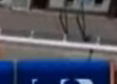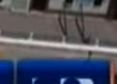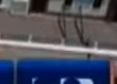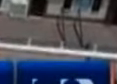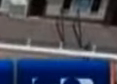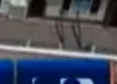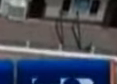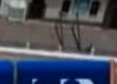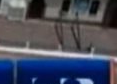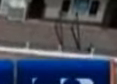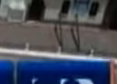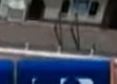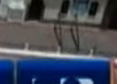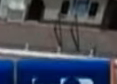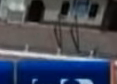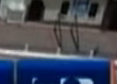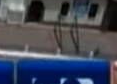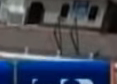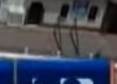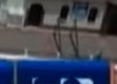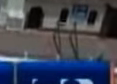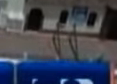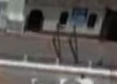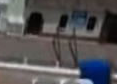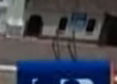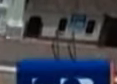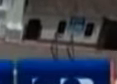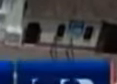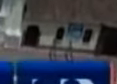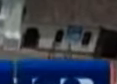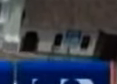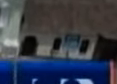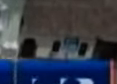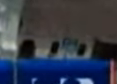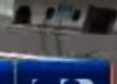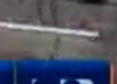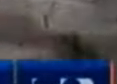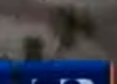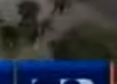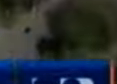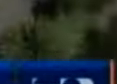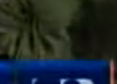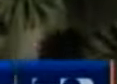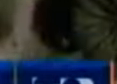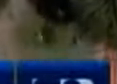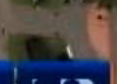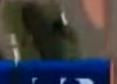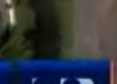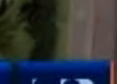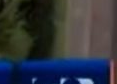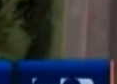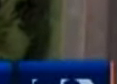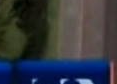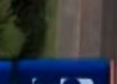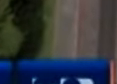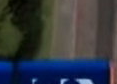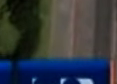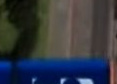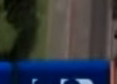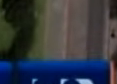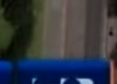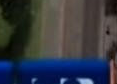comunidad, segunda emisión, desde el Parque Central de Otavalo, lugar rodeado de construcciones modernas y también tradicionales, como